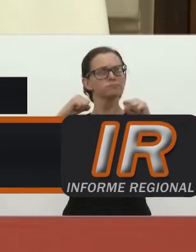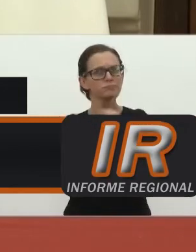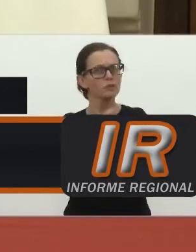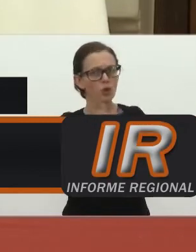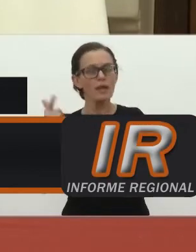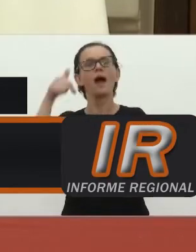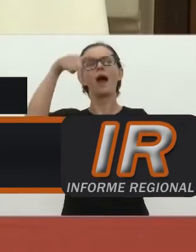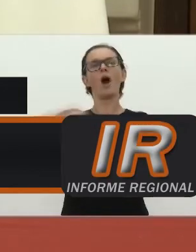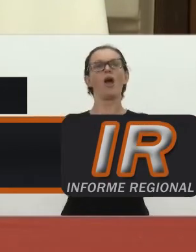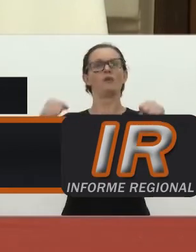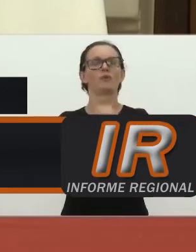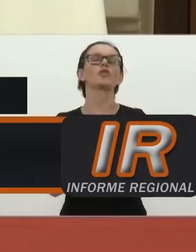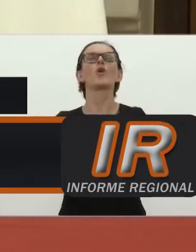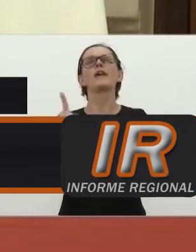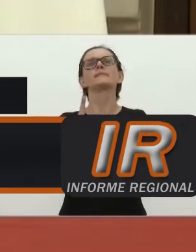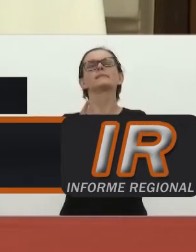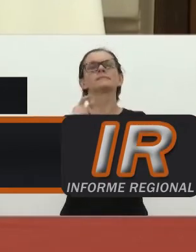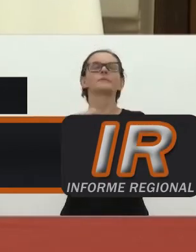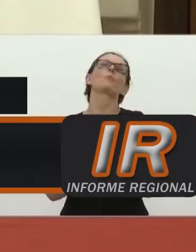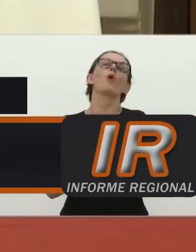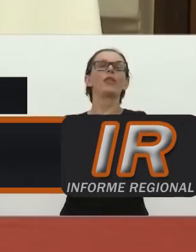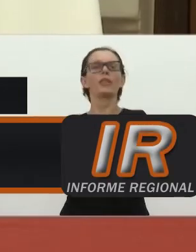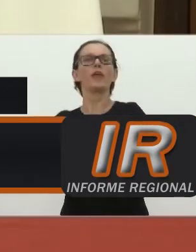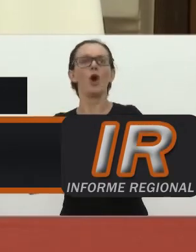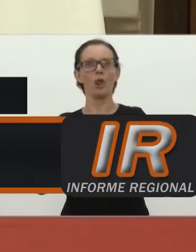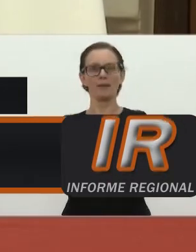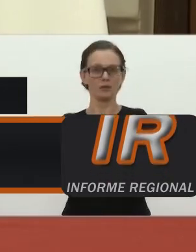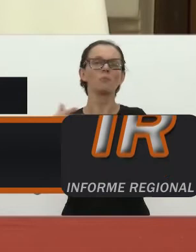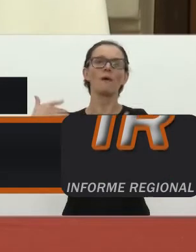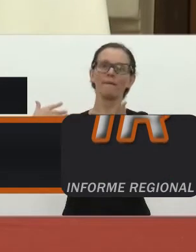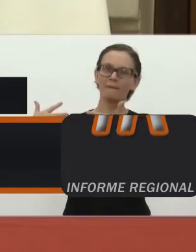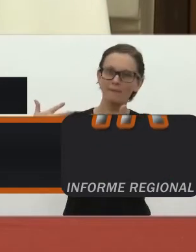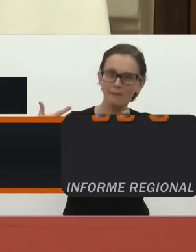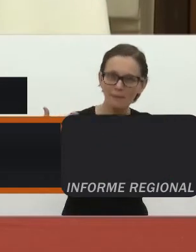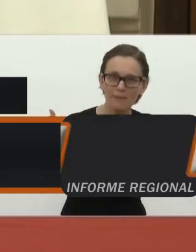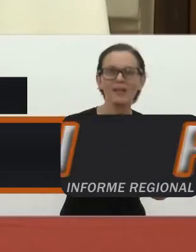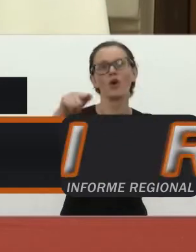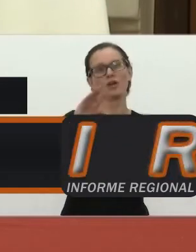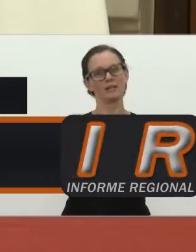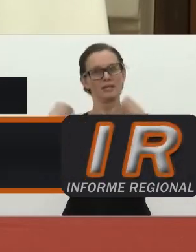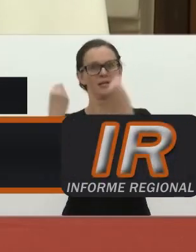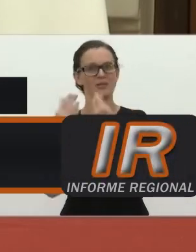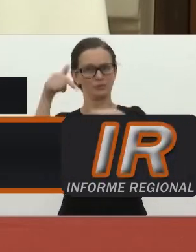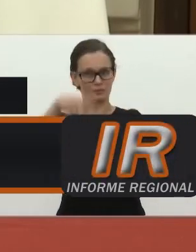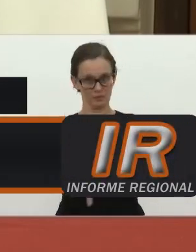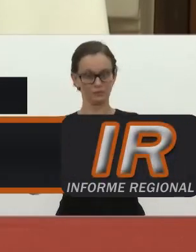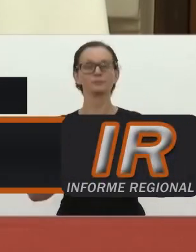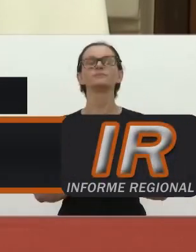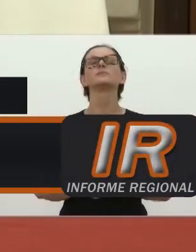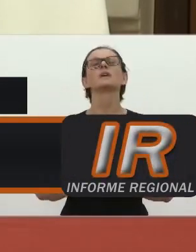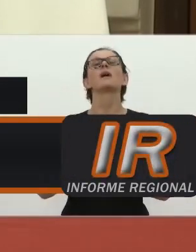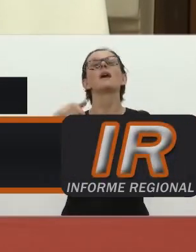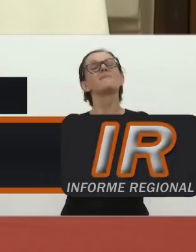confirmaron ahora, así que no fueron todos de estas últimas semanas. De todos modos, como dijimos en las veces anteriores, tenemos la